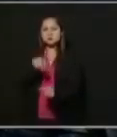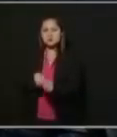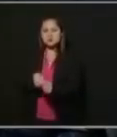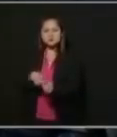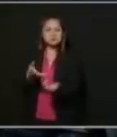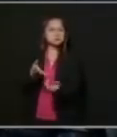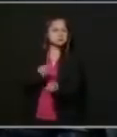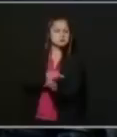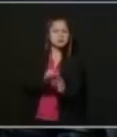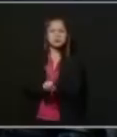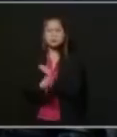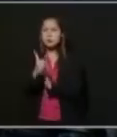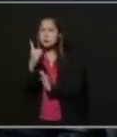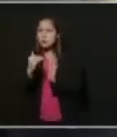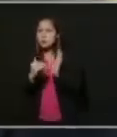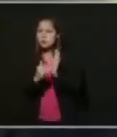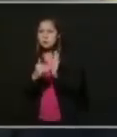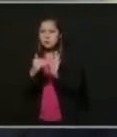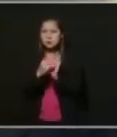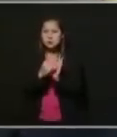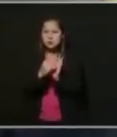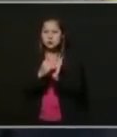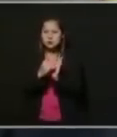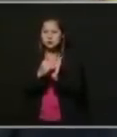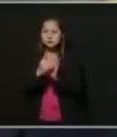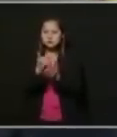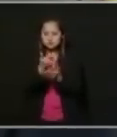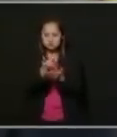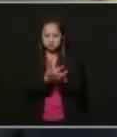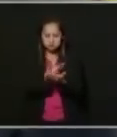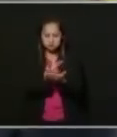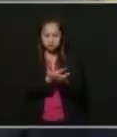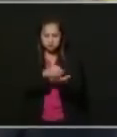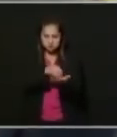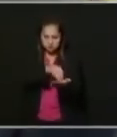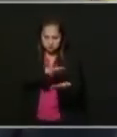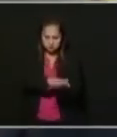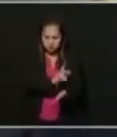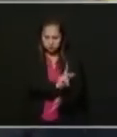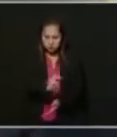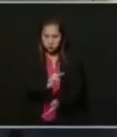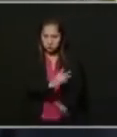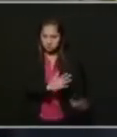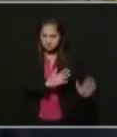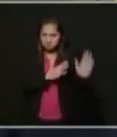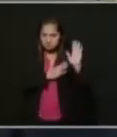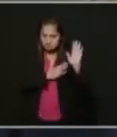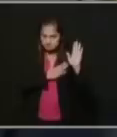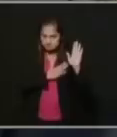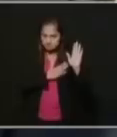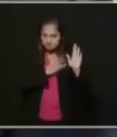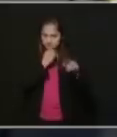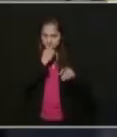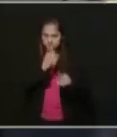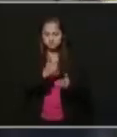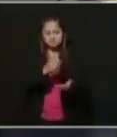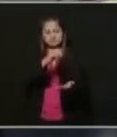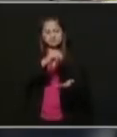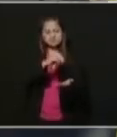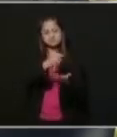1,000,000 en ese padrón que manifiestan decir verdad, se